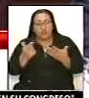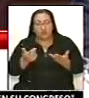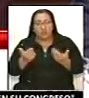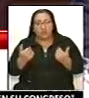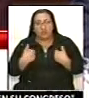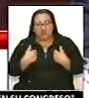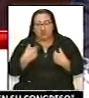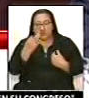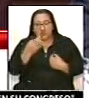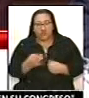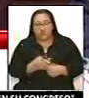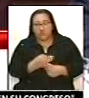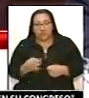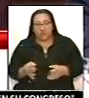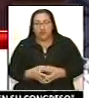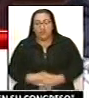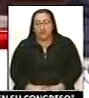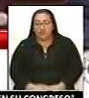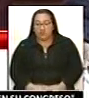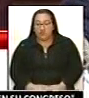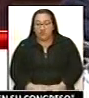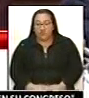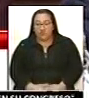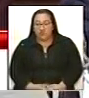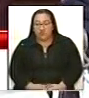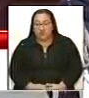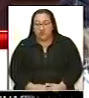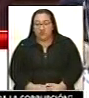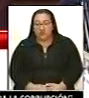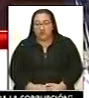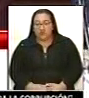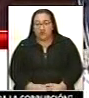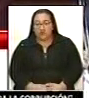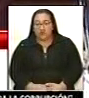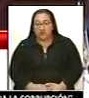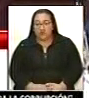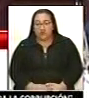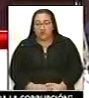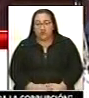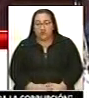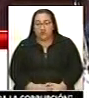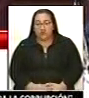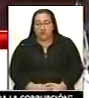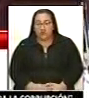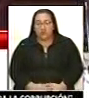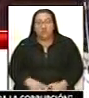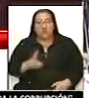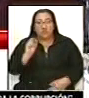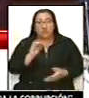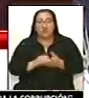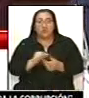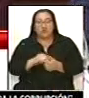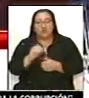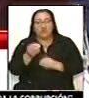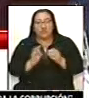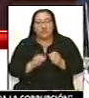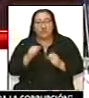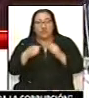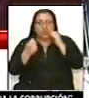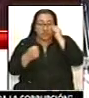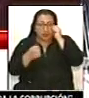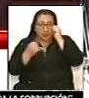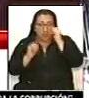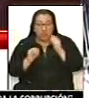optar o no. Pero no son compromisos que se van a reflejar en el presupuesto. Porque si esto es